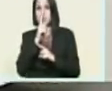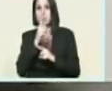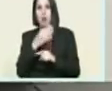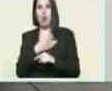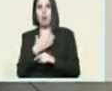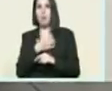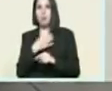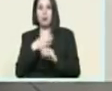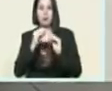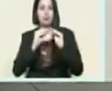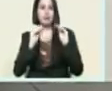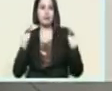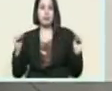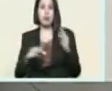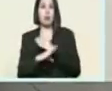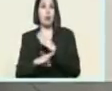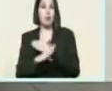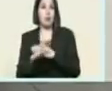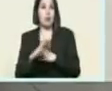todavía.